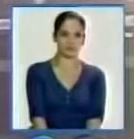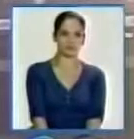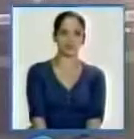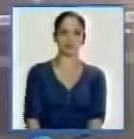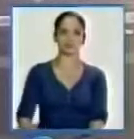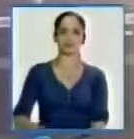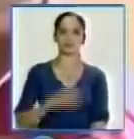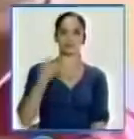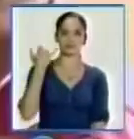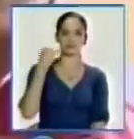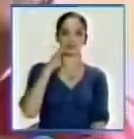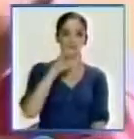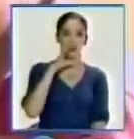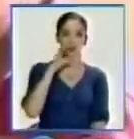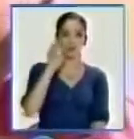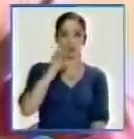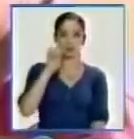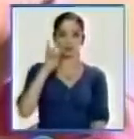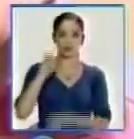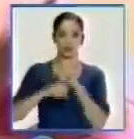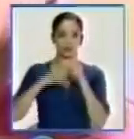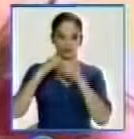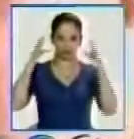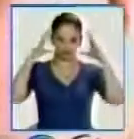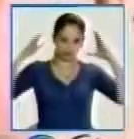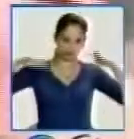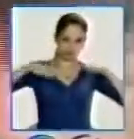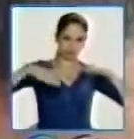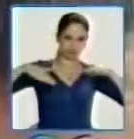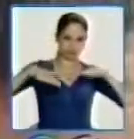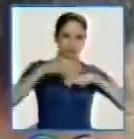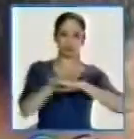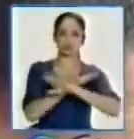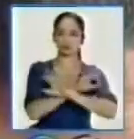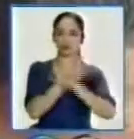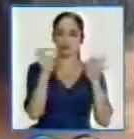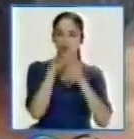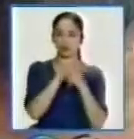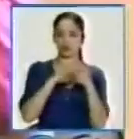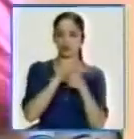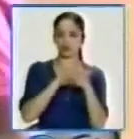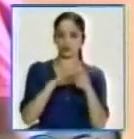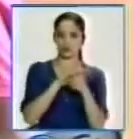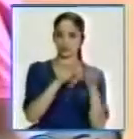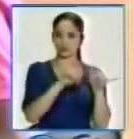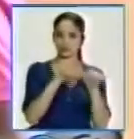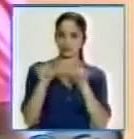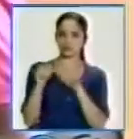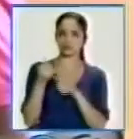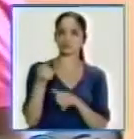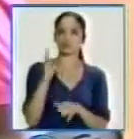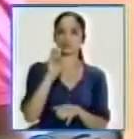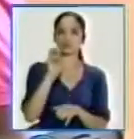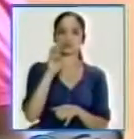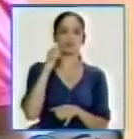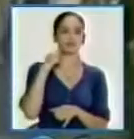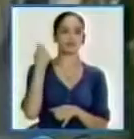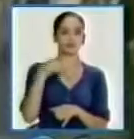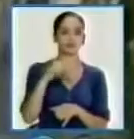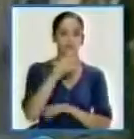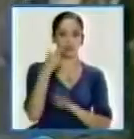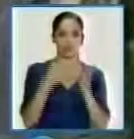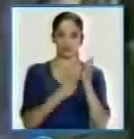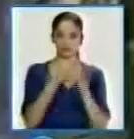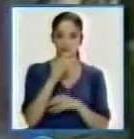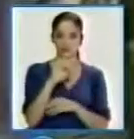Y 4 años como DJ, y Carlos Alberto Trujillo jamás había vivido una situación similar a la ocurrida el 8 de noviembre del 2013.